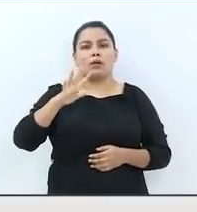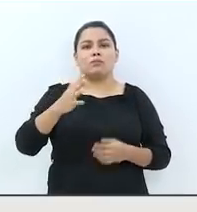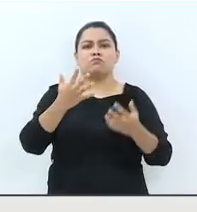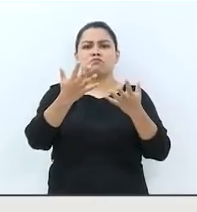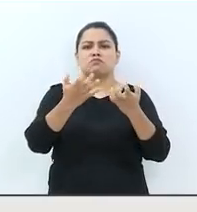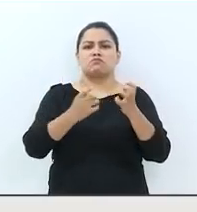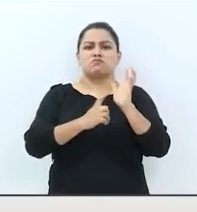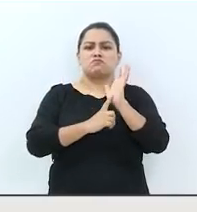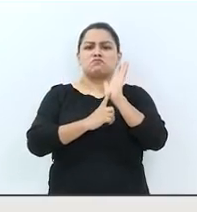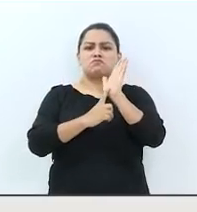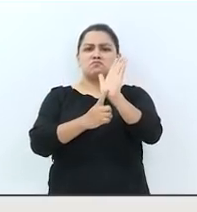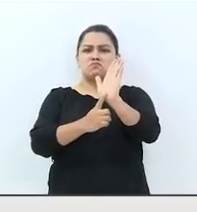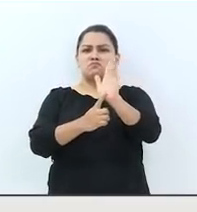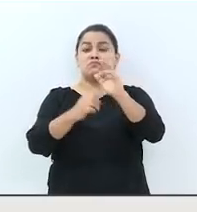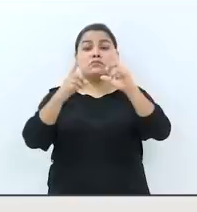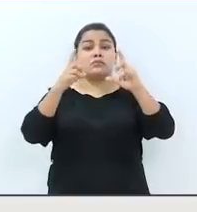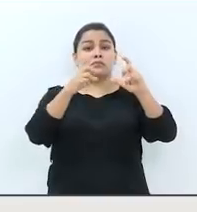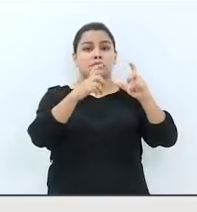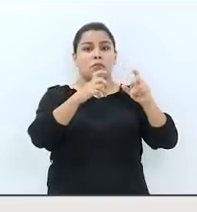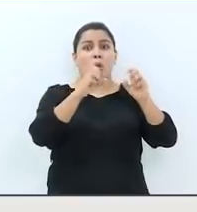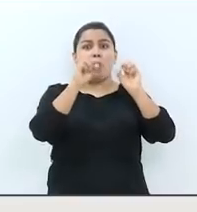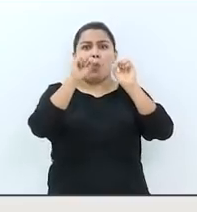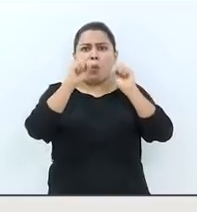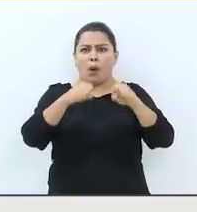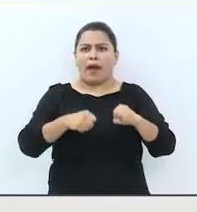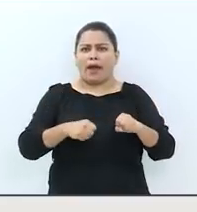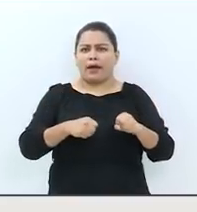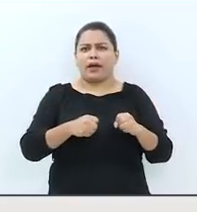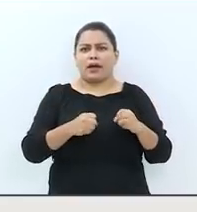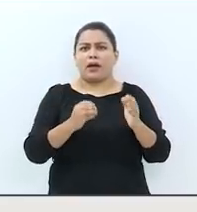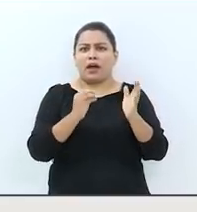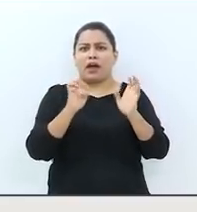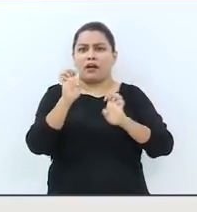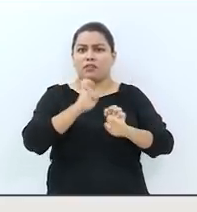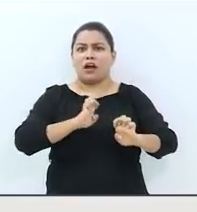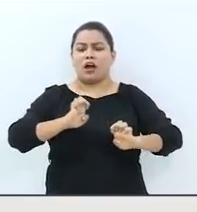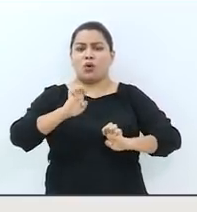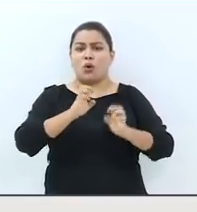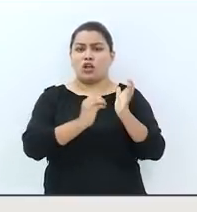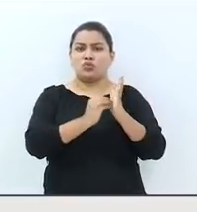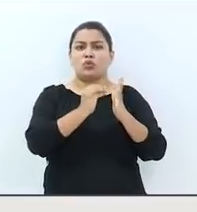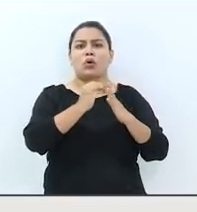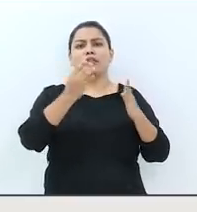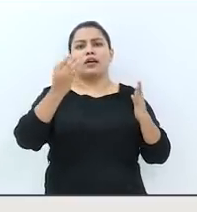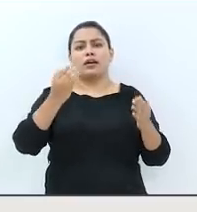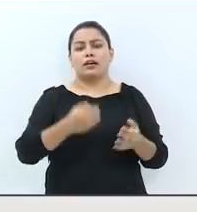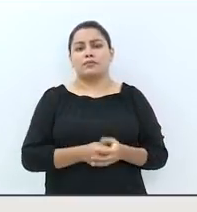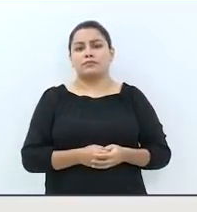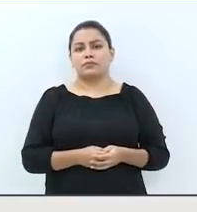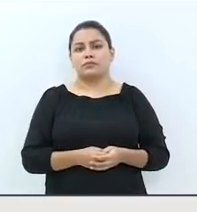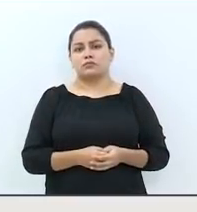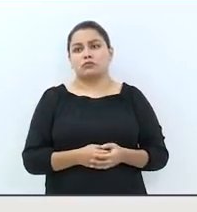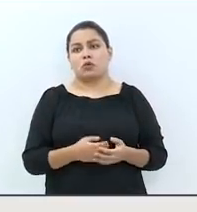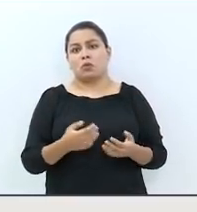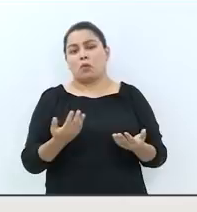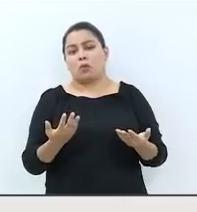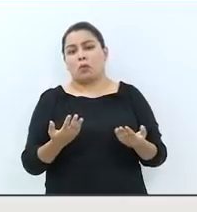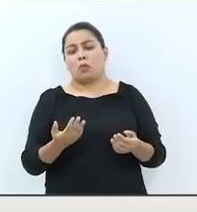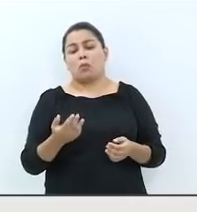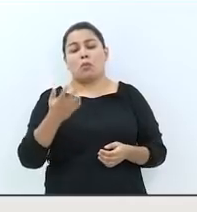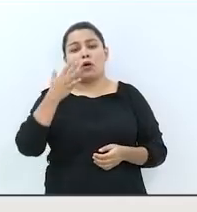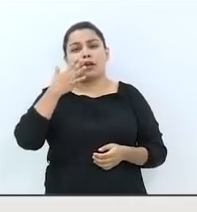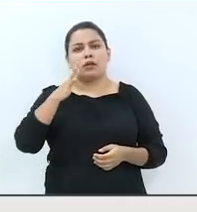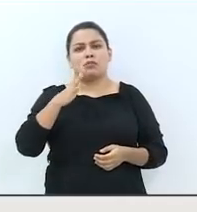representar visualmente, lo pueden presentar visualmente. Quienes quieran hacerlo así como a Elsa, pues le gusta